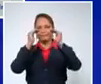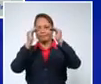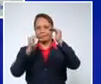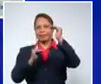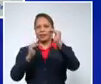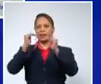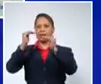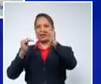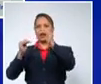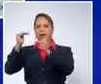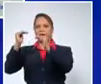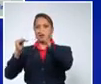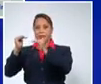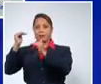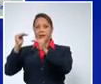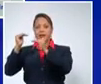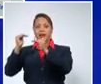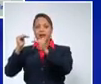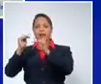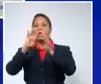algunas